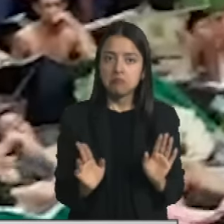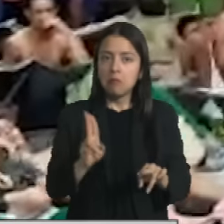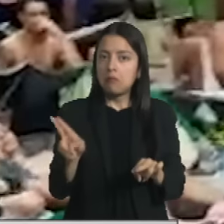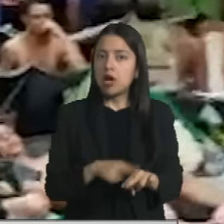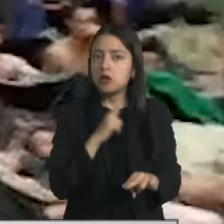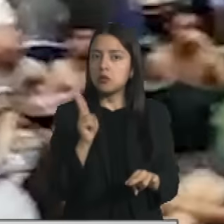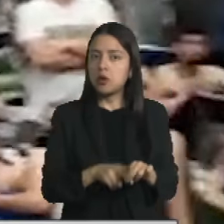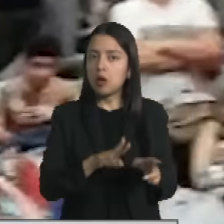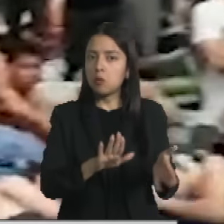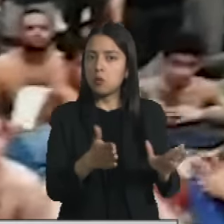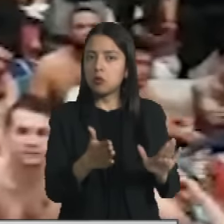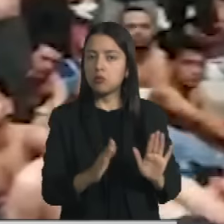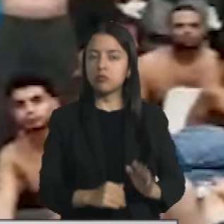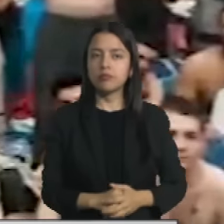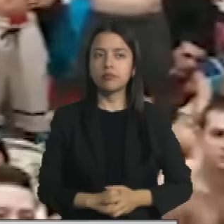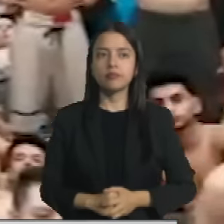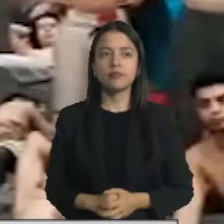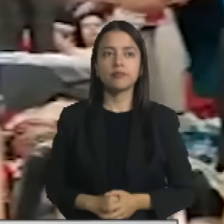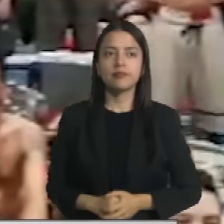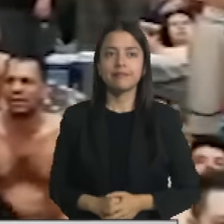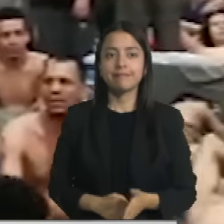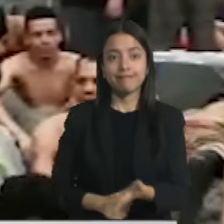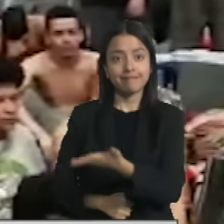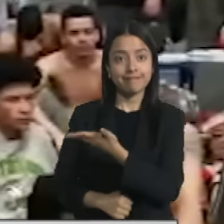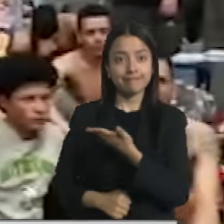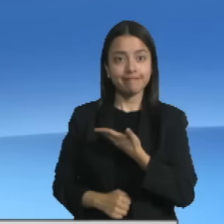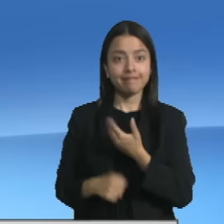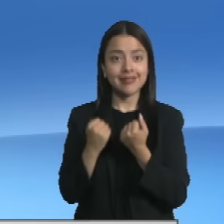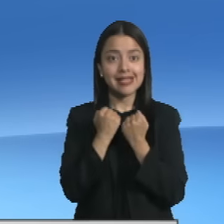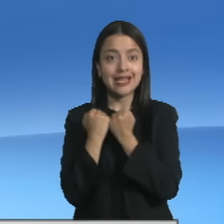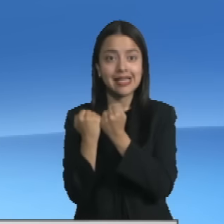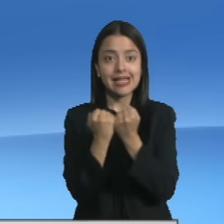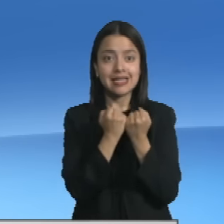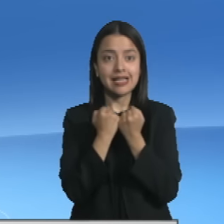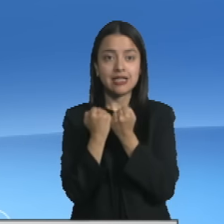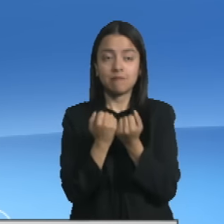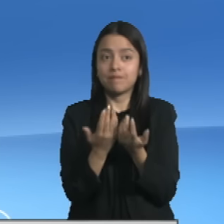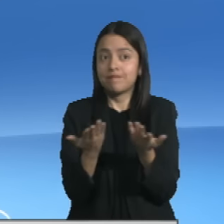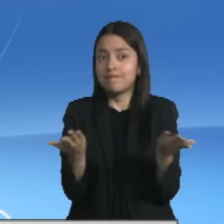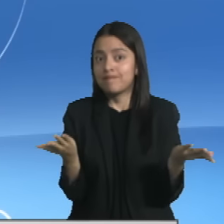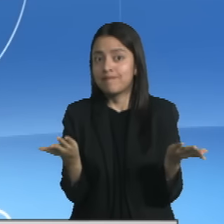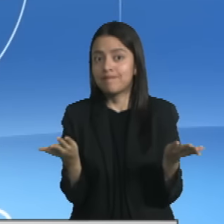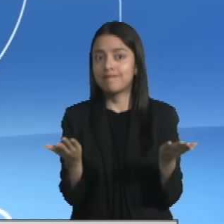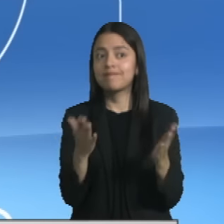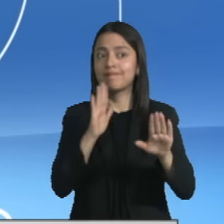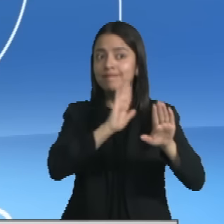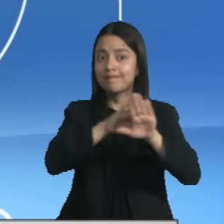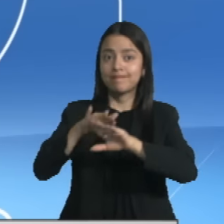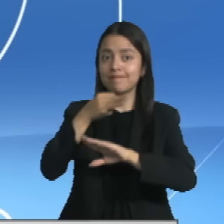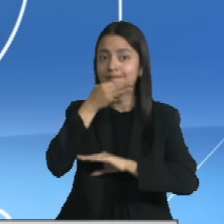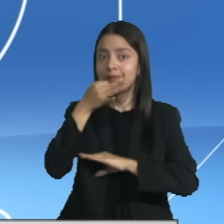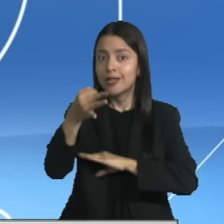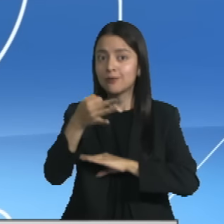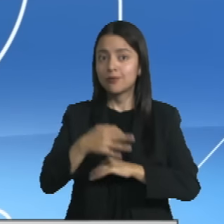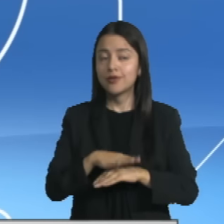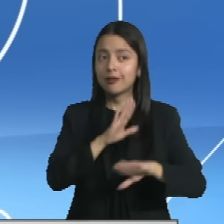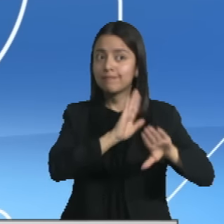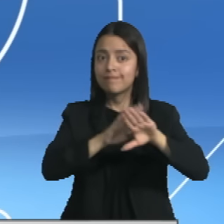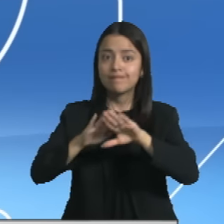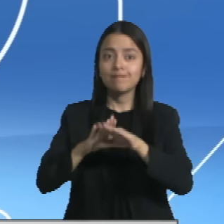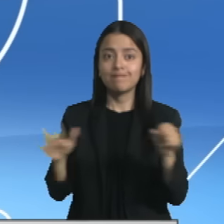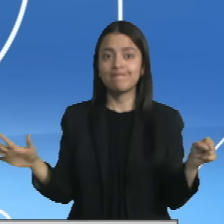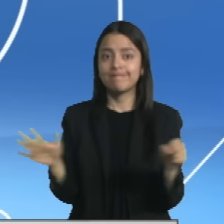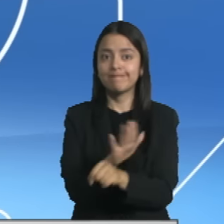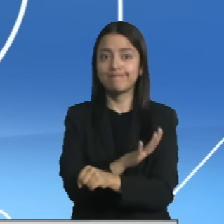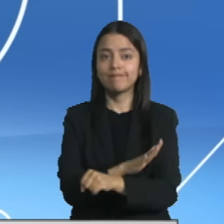derechos humanos hicieron de nuevo una alerta por la crisis humanitaria que se vive en estas estaciones por la falta de cupos en las